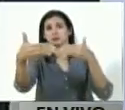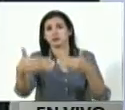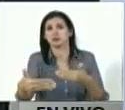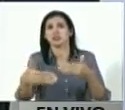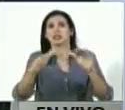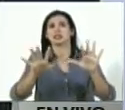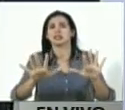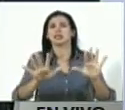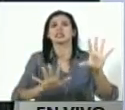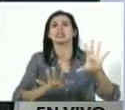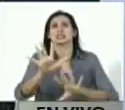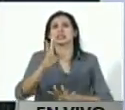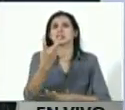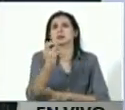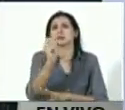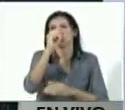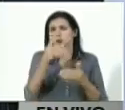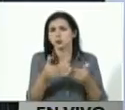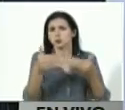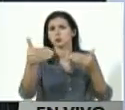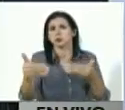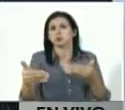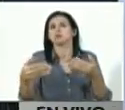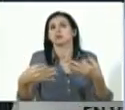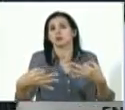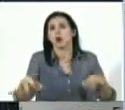años el mercado